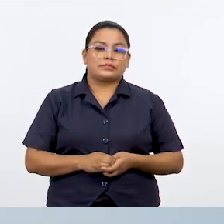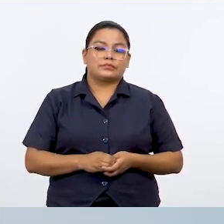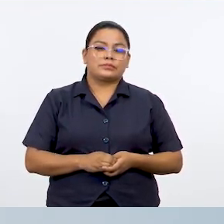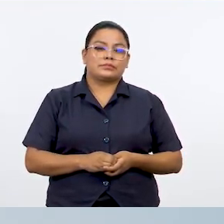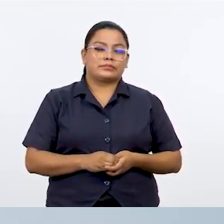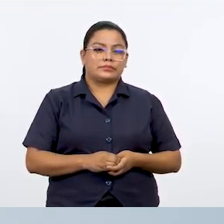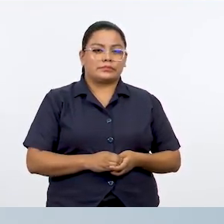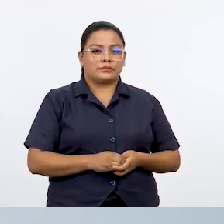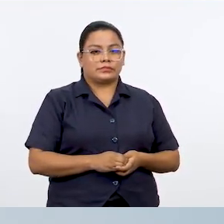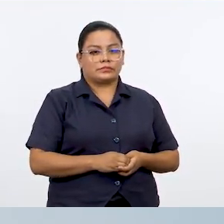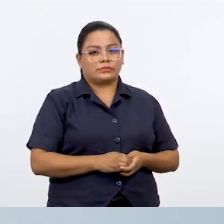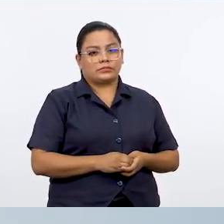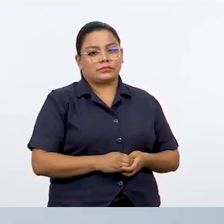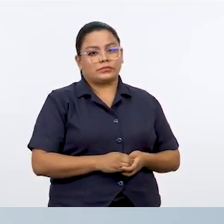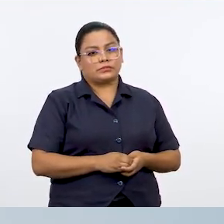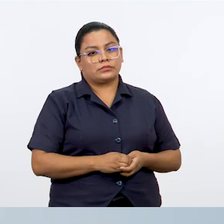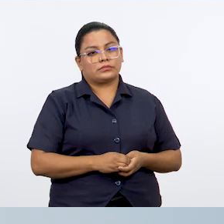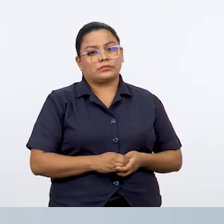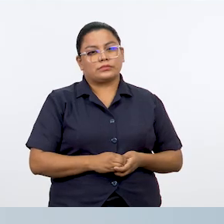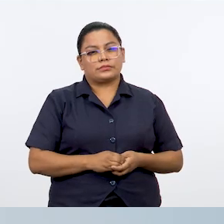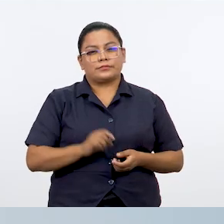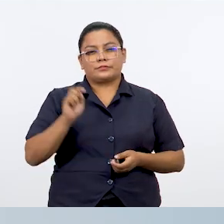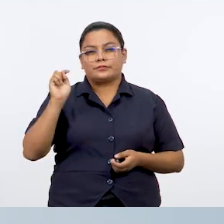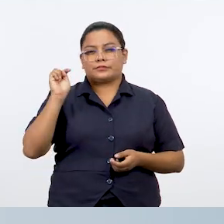Me quedaría por